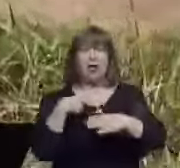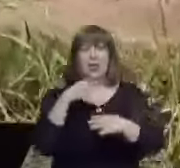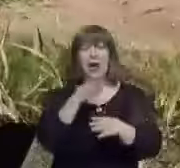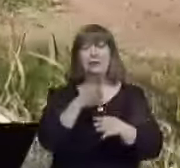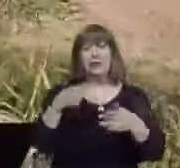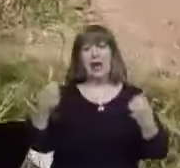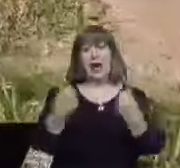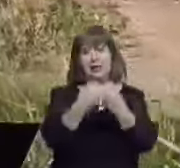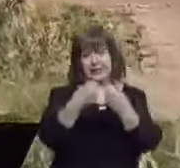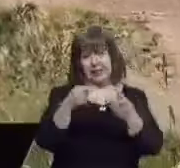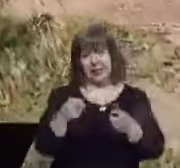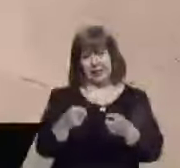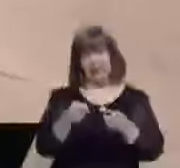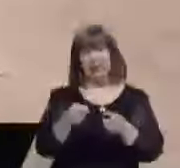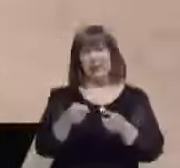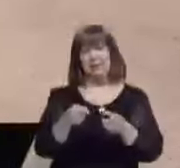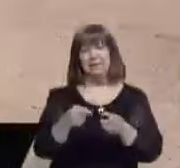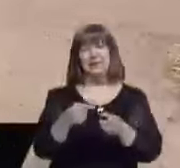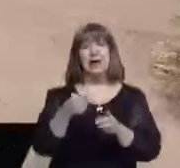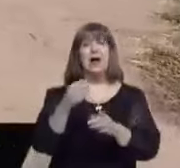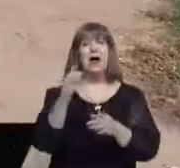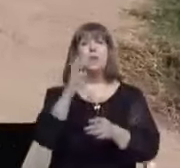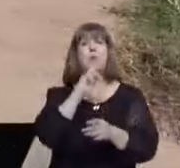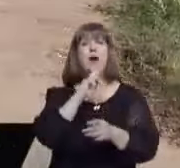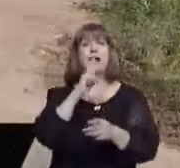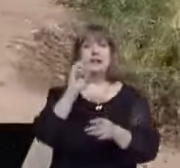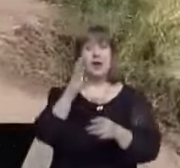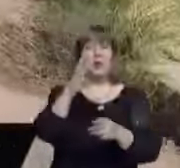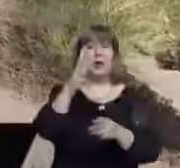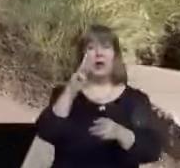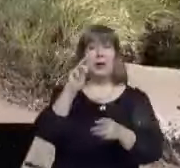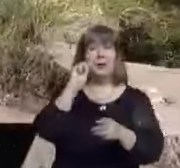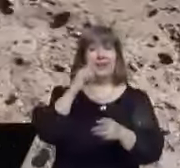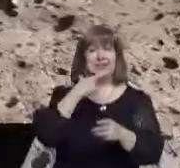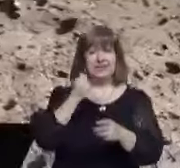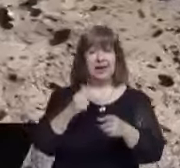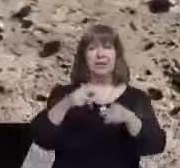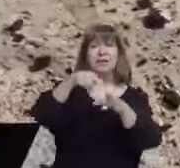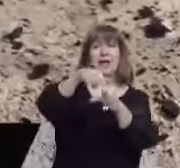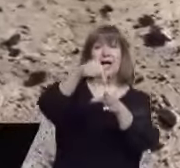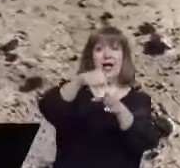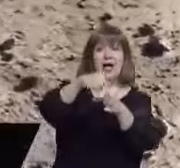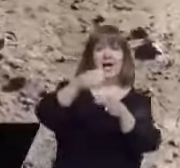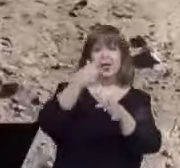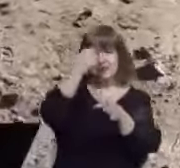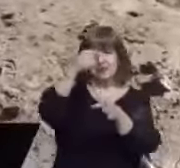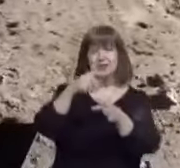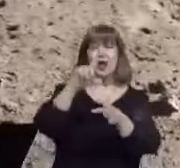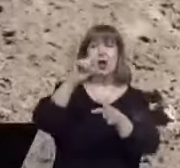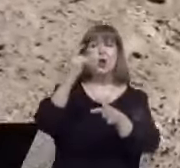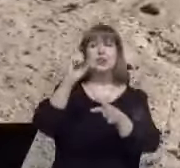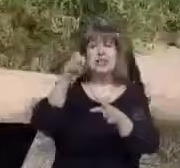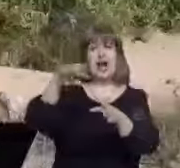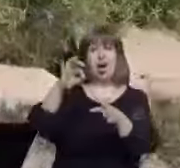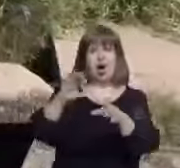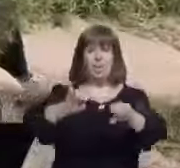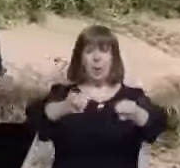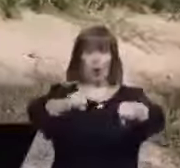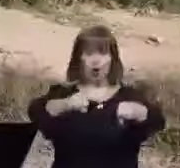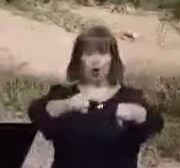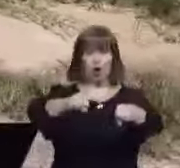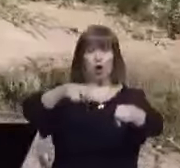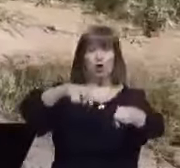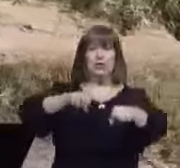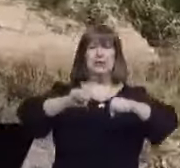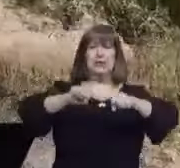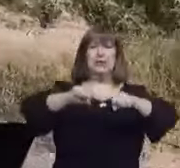otro accidente fatal. Brisa Quiroga perdió la vida. Luciano Calderón debió ser trasladado al Hospital Central. La moto en la que viajaban